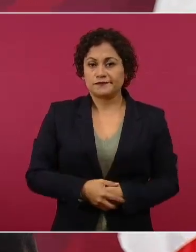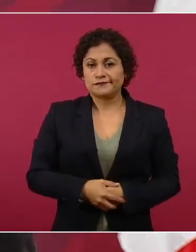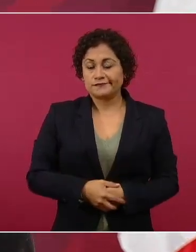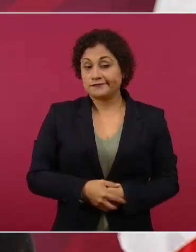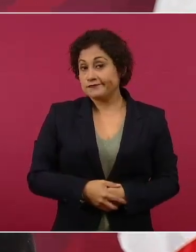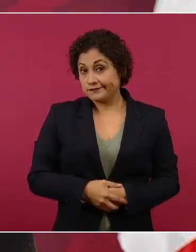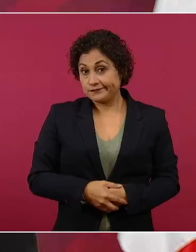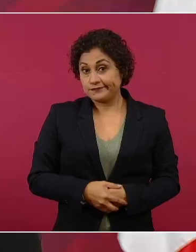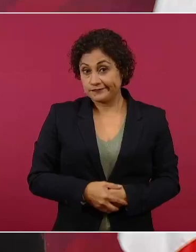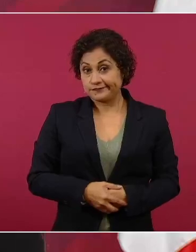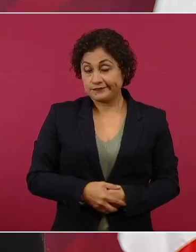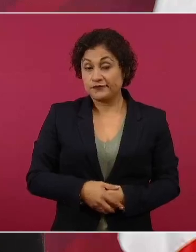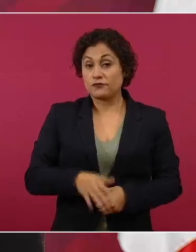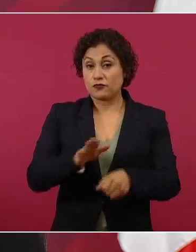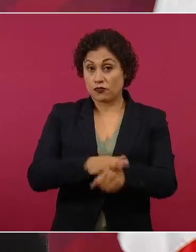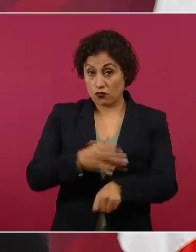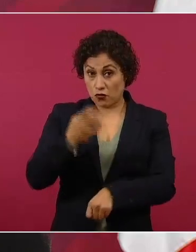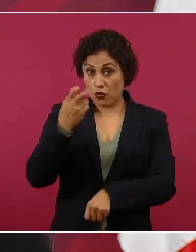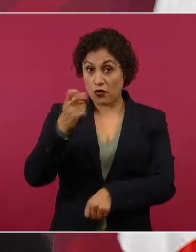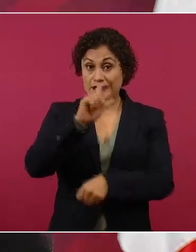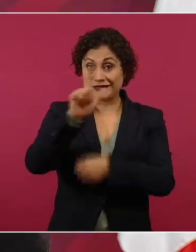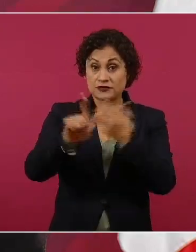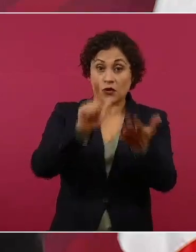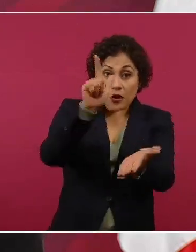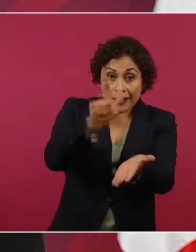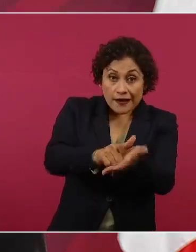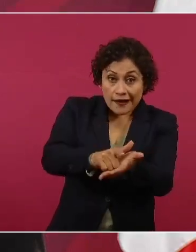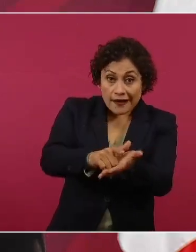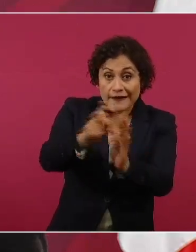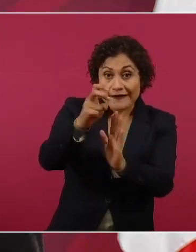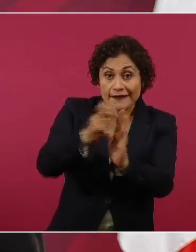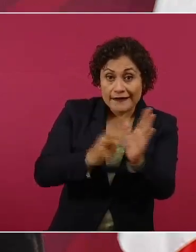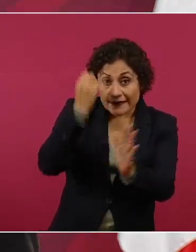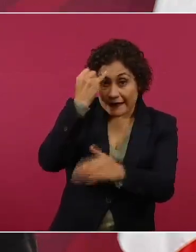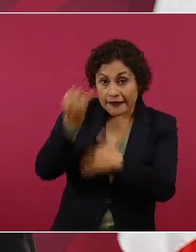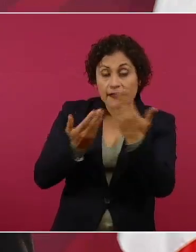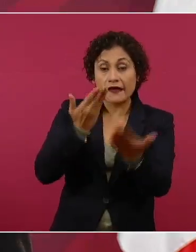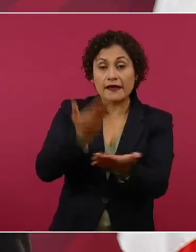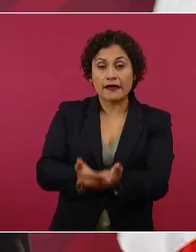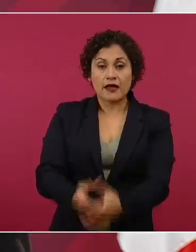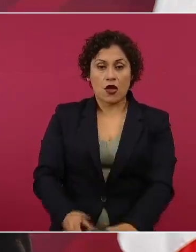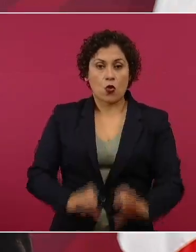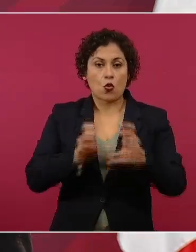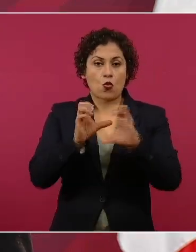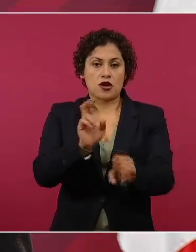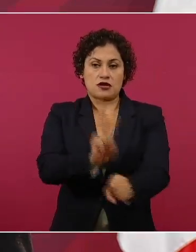Entonces, la ley cuida que no haya monederos.